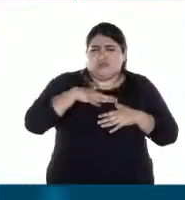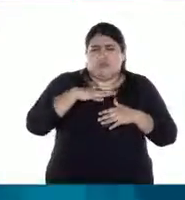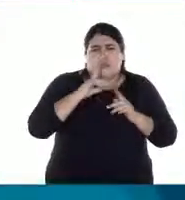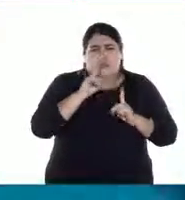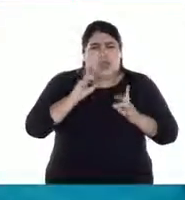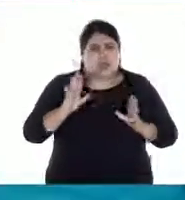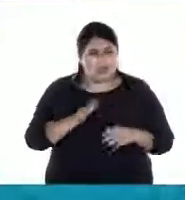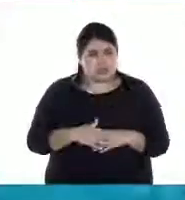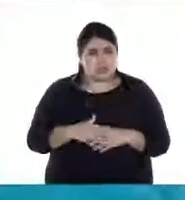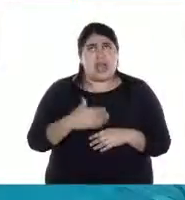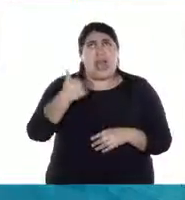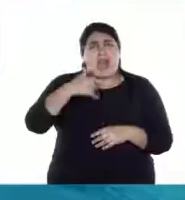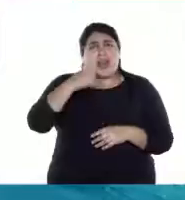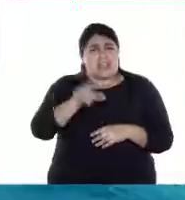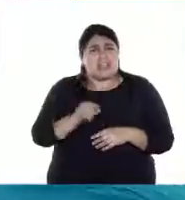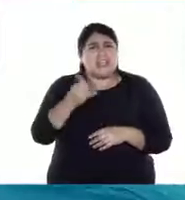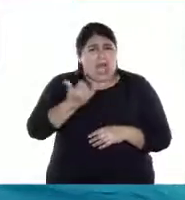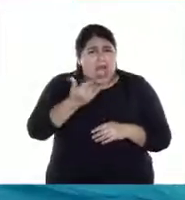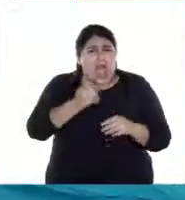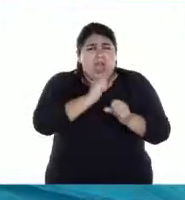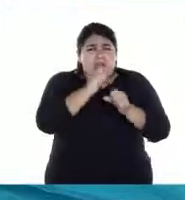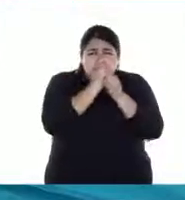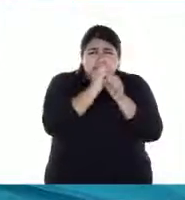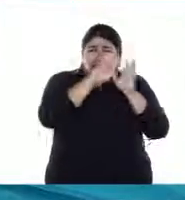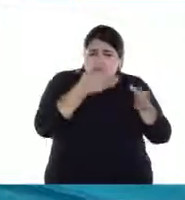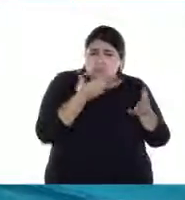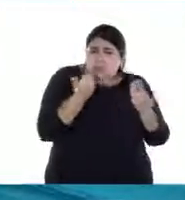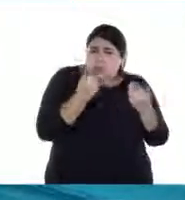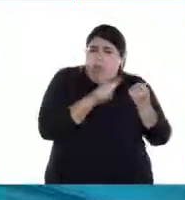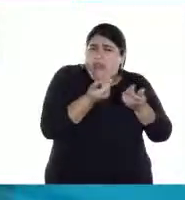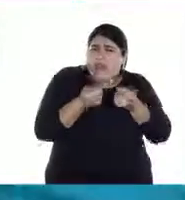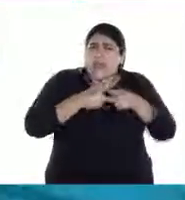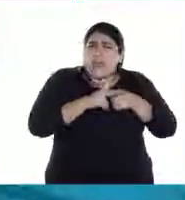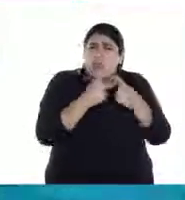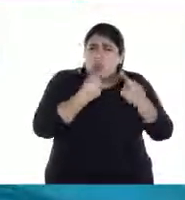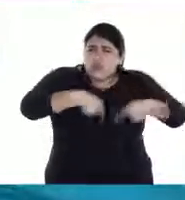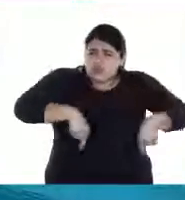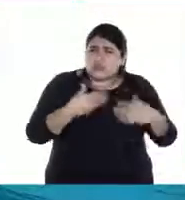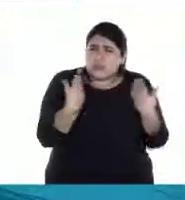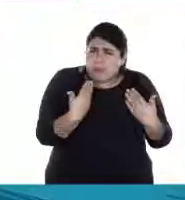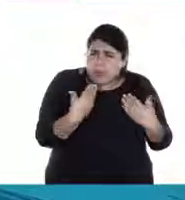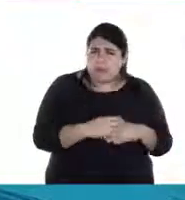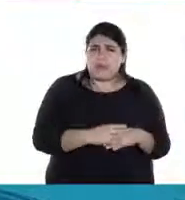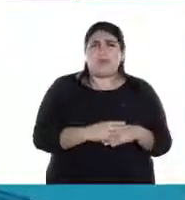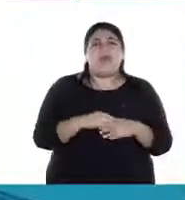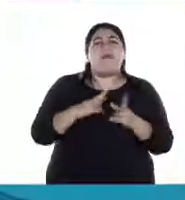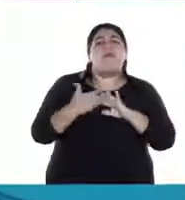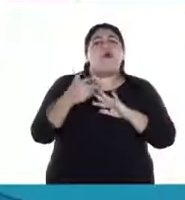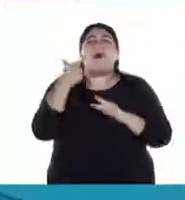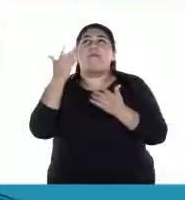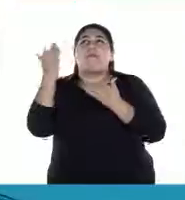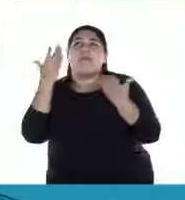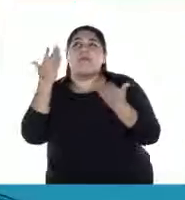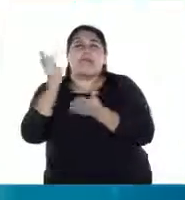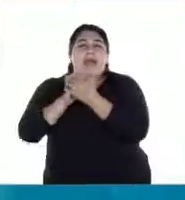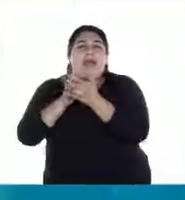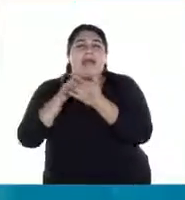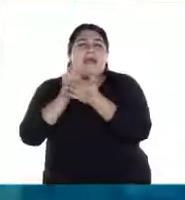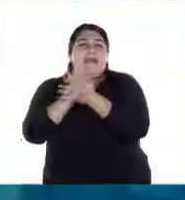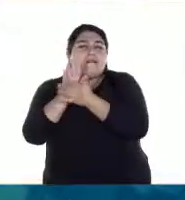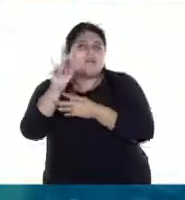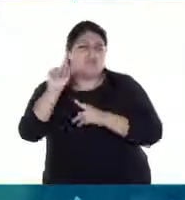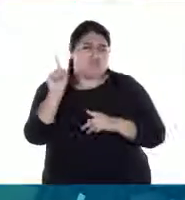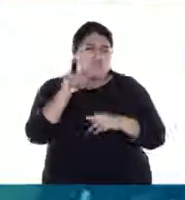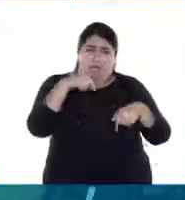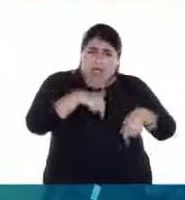los recursos para avanzar en la producción propia de vacunas, para no depender obviamente de la especulación de los laboratorios privados. Laboratorios que vienen